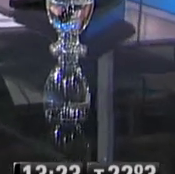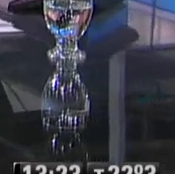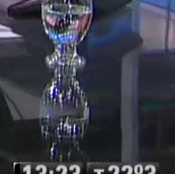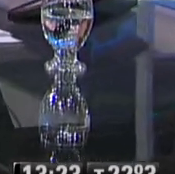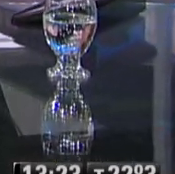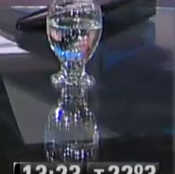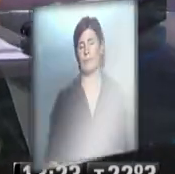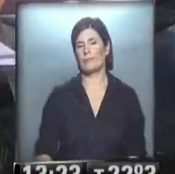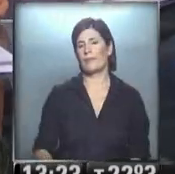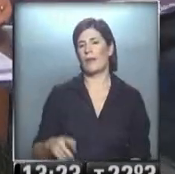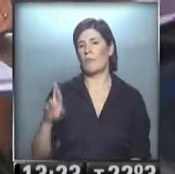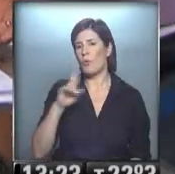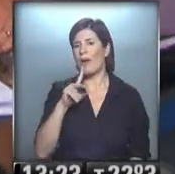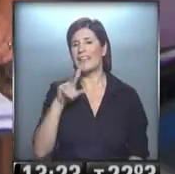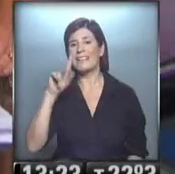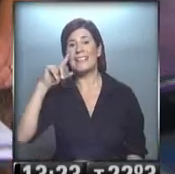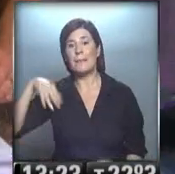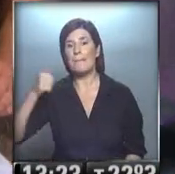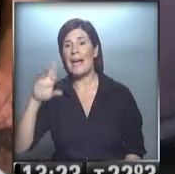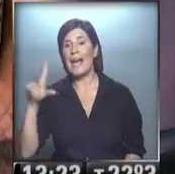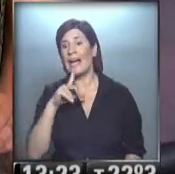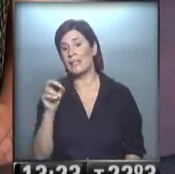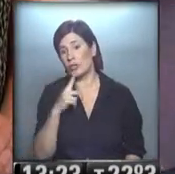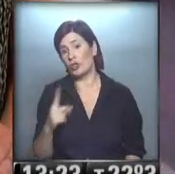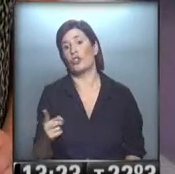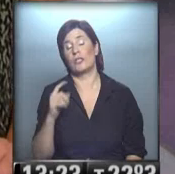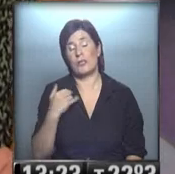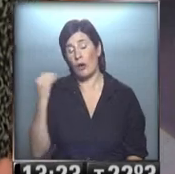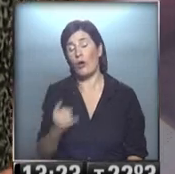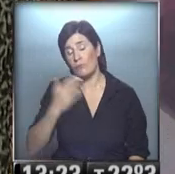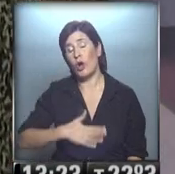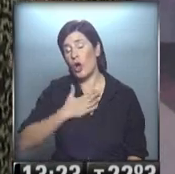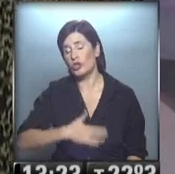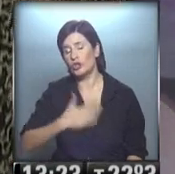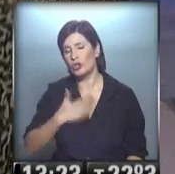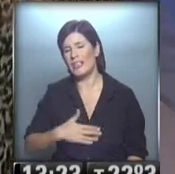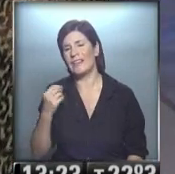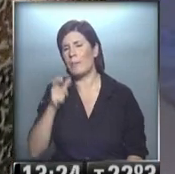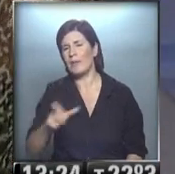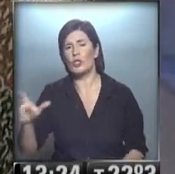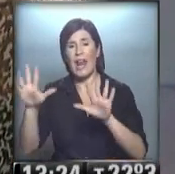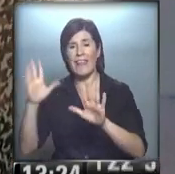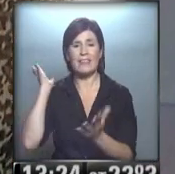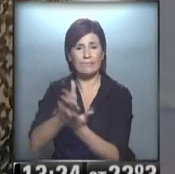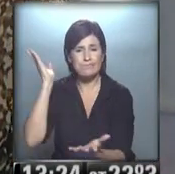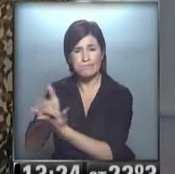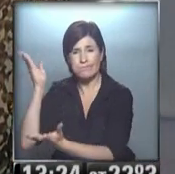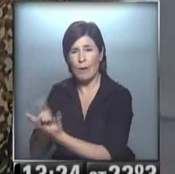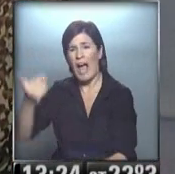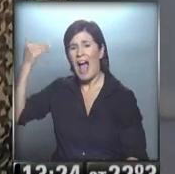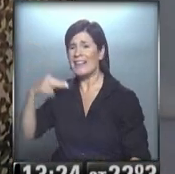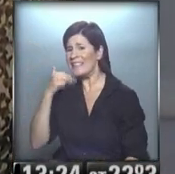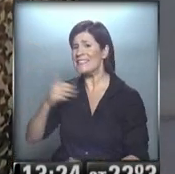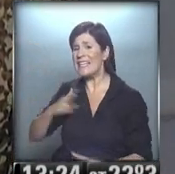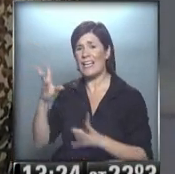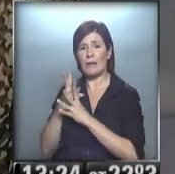Susana Trimarco se manifestó a favor del fallo que condenó a 10 de los imputados por el secuestro y la desaparición de